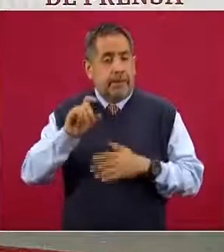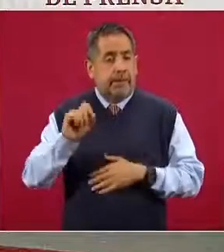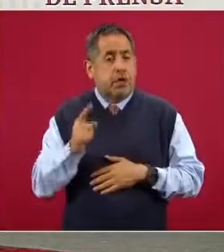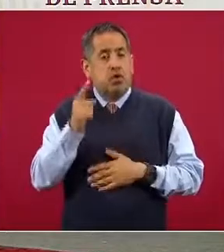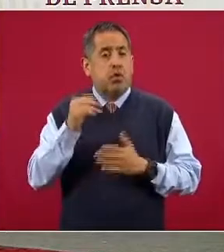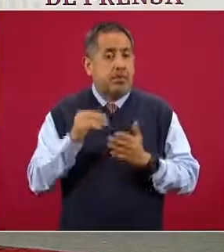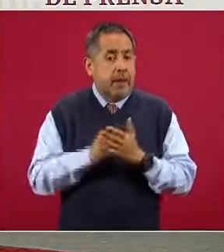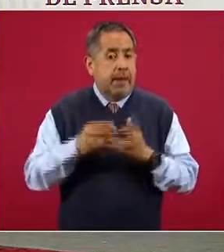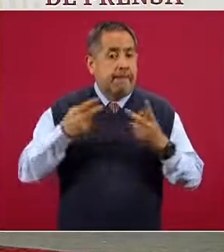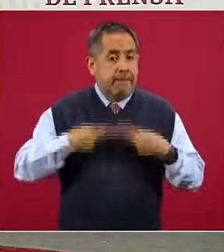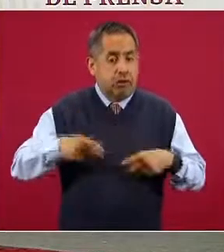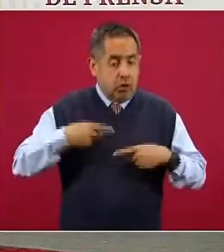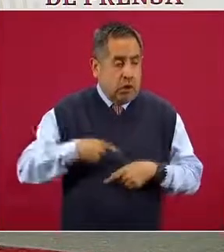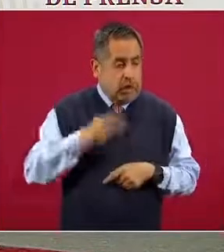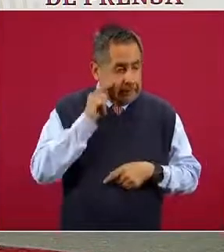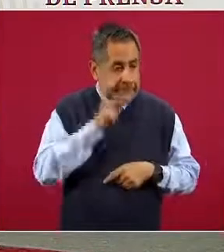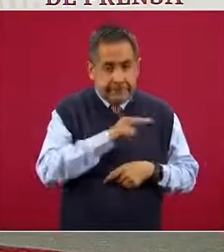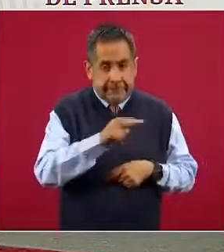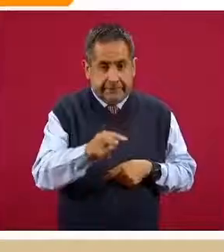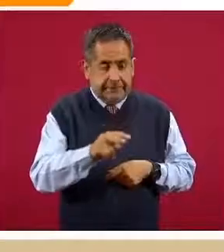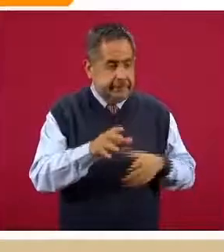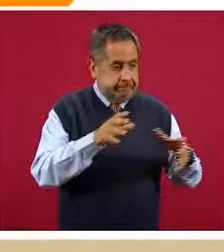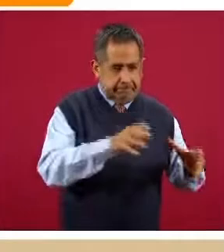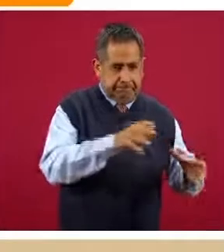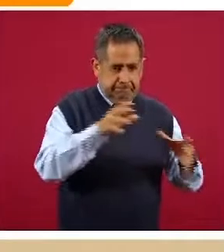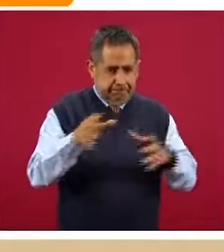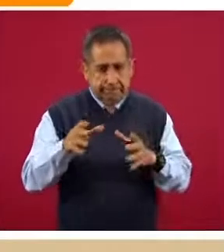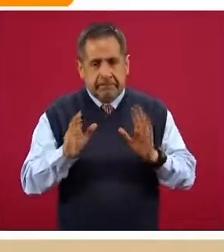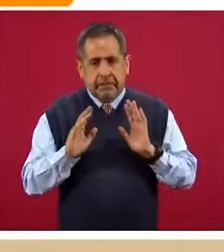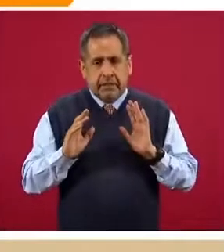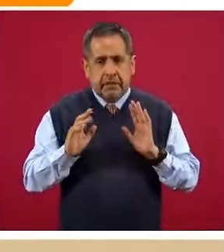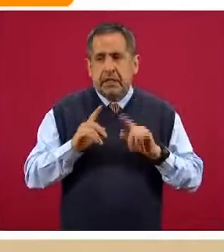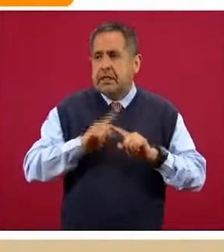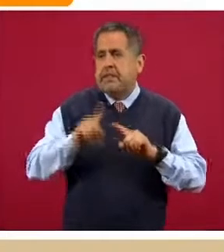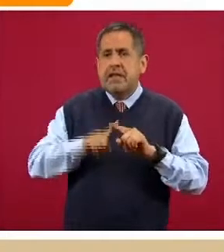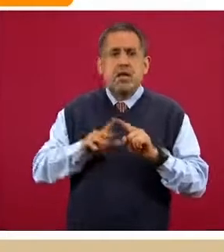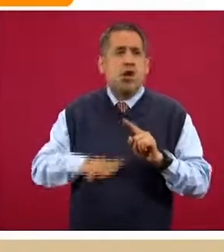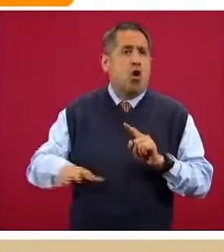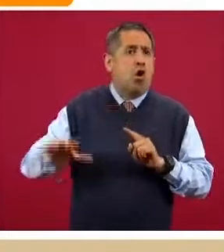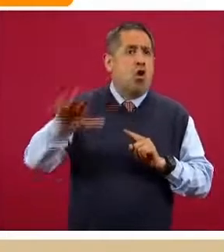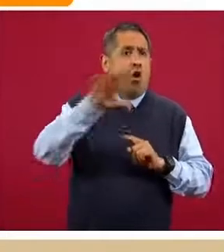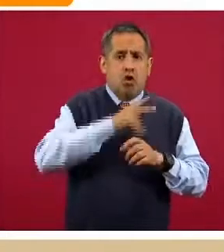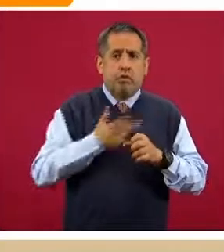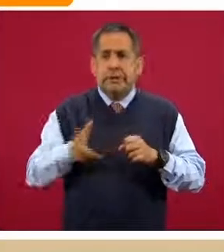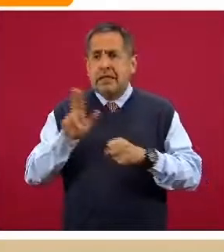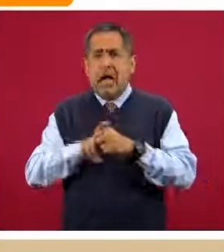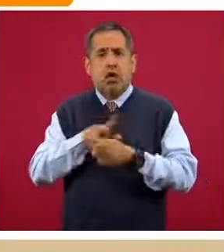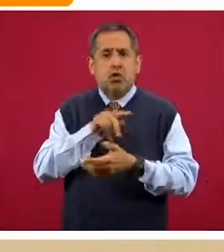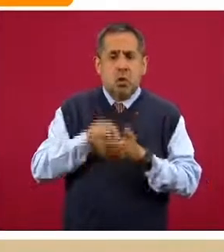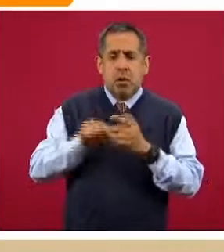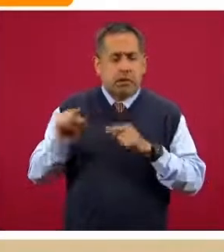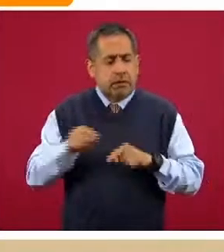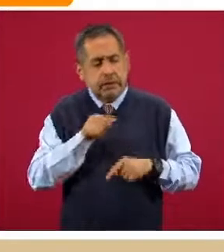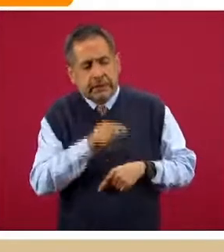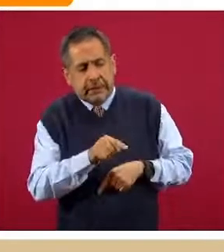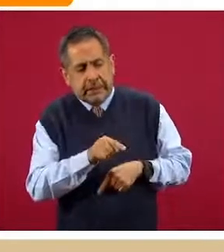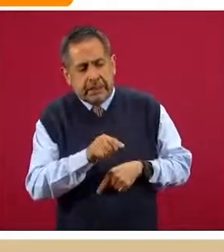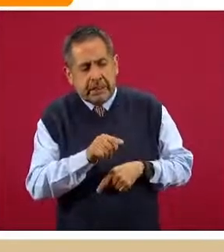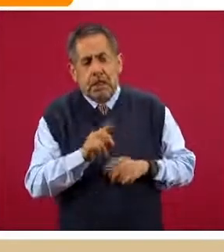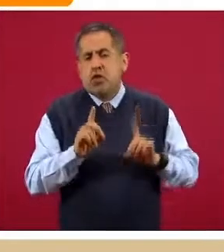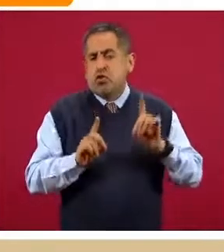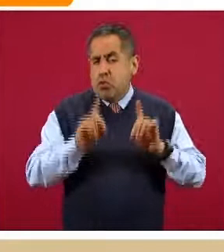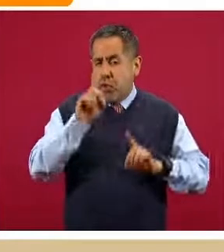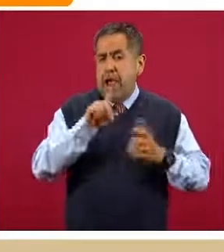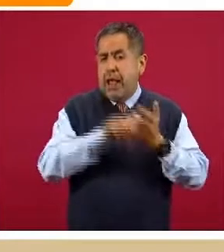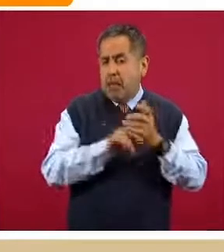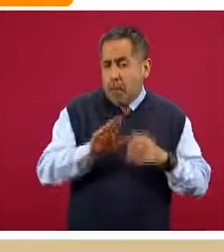2.021.000 personas que han sido clasificadas por las diferentes unidades de atención médica como casos sospechosos de